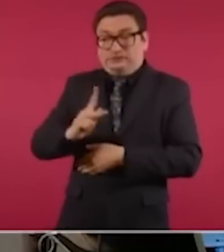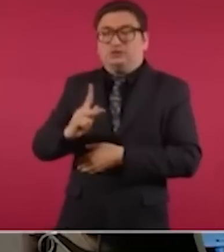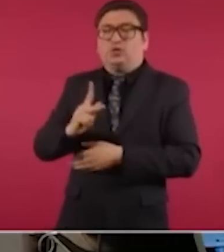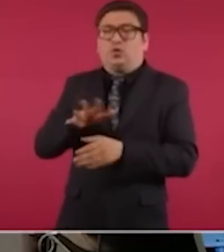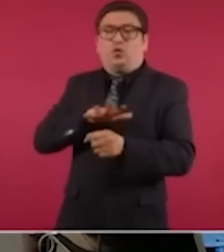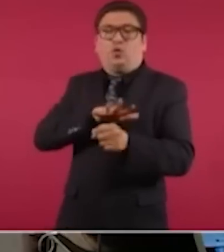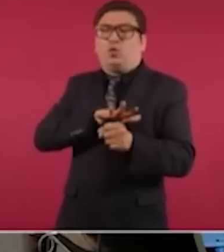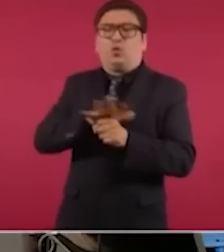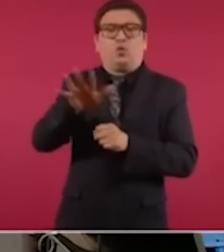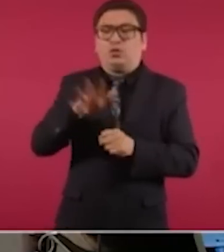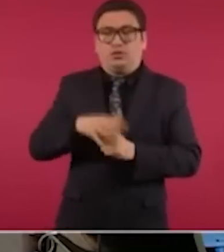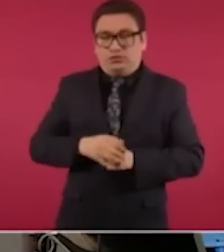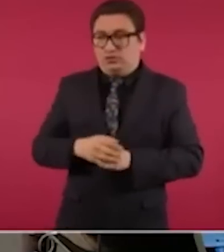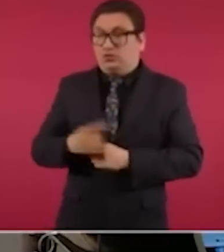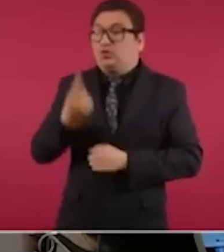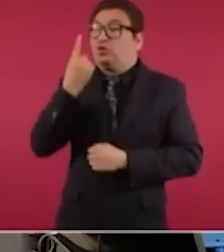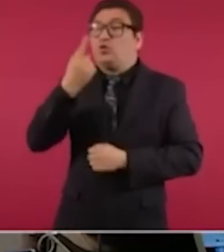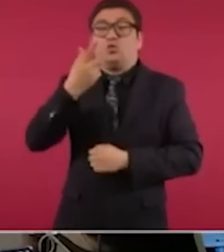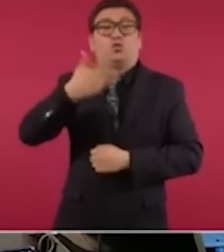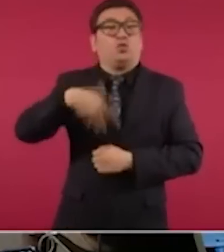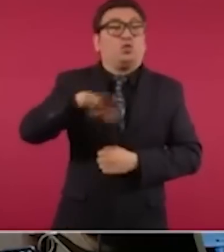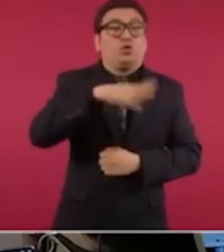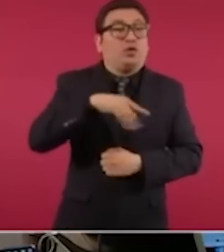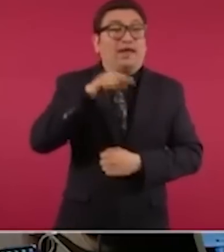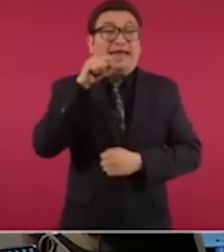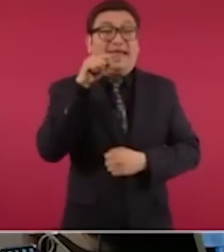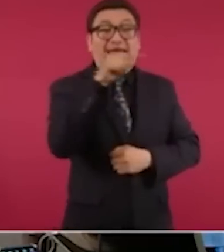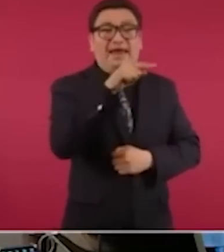solo hay que buscar a un hombre feliz